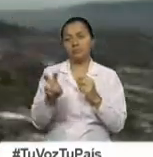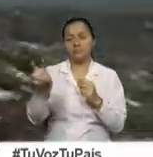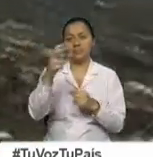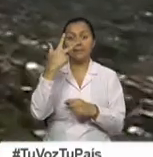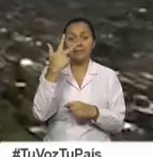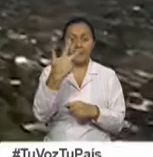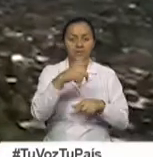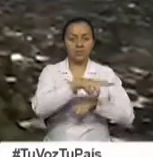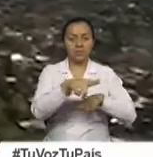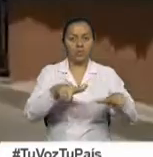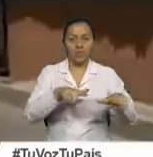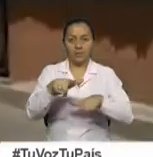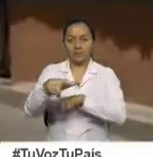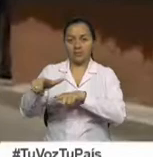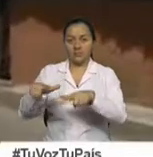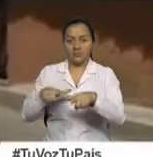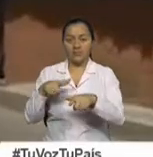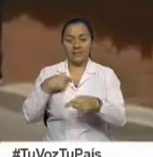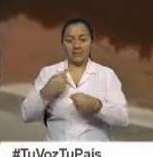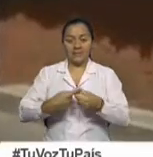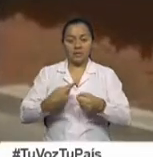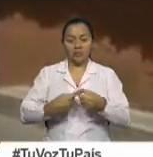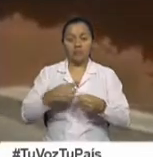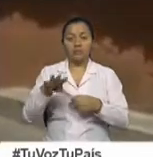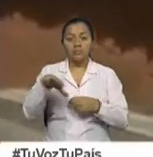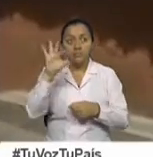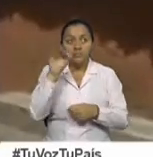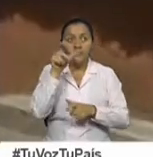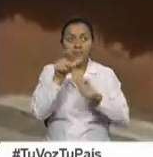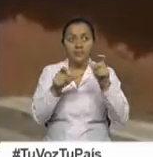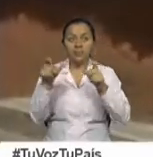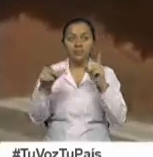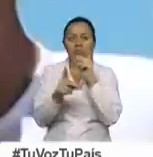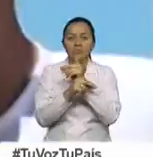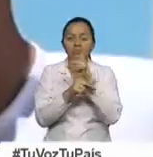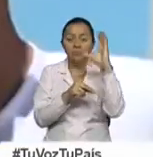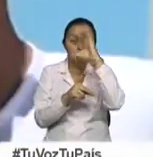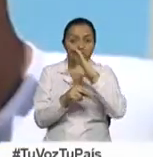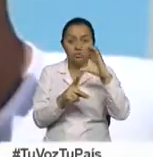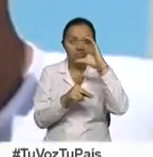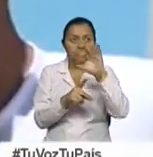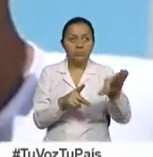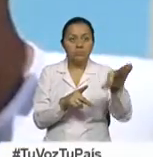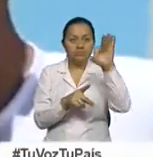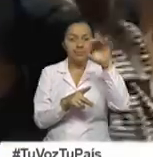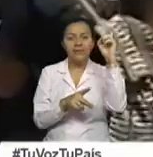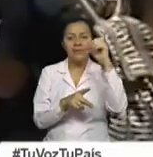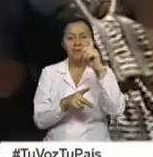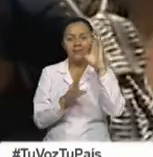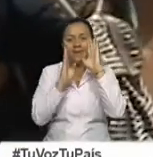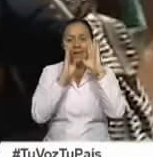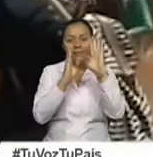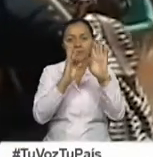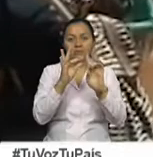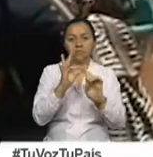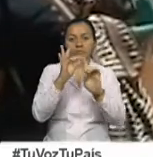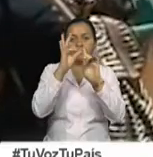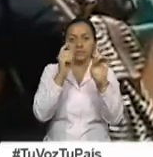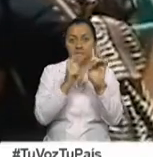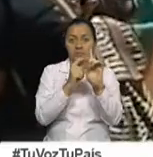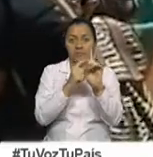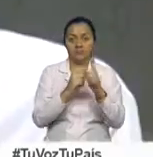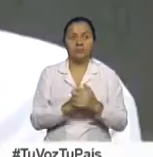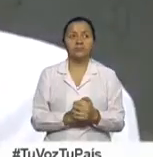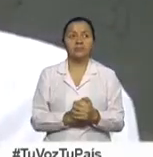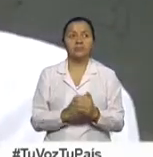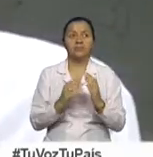sectores de la ciudad para identificar a las personas con discapacidad que requieren atención especial. Muchas